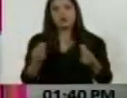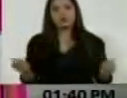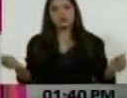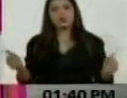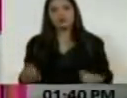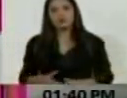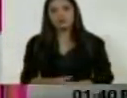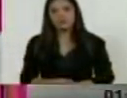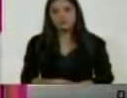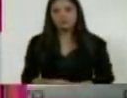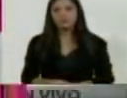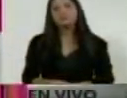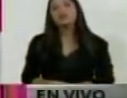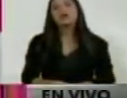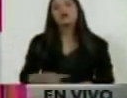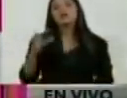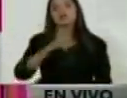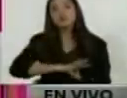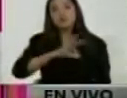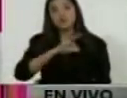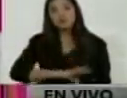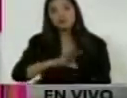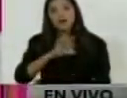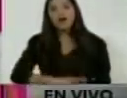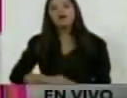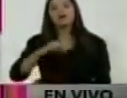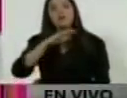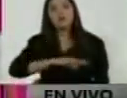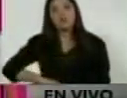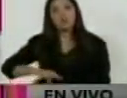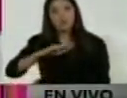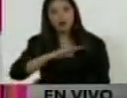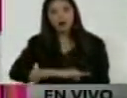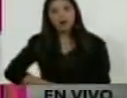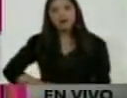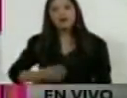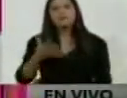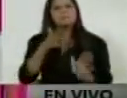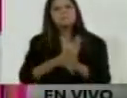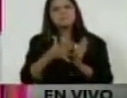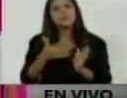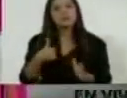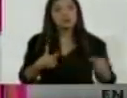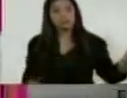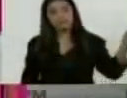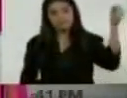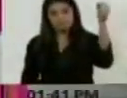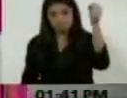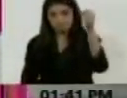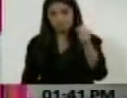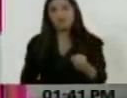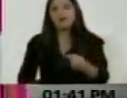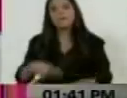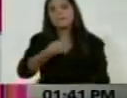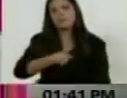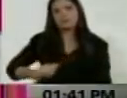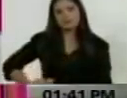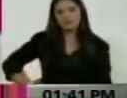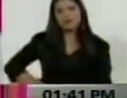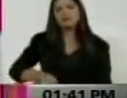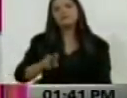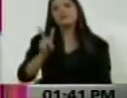económicas, sociales y morales. Y para eso he designado como presidente de la